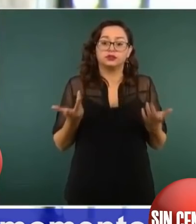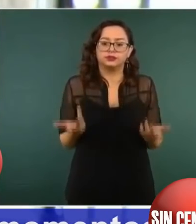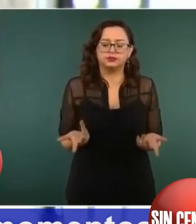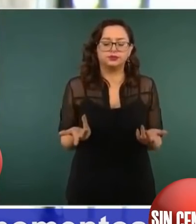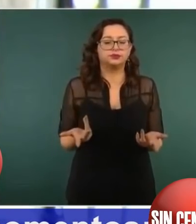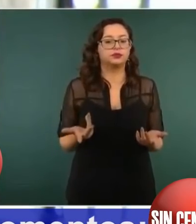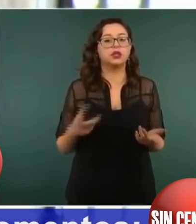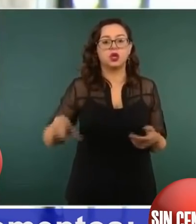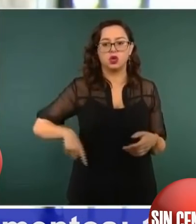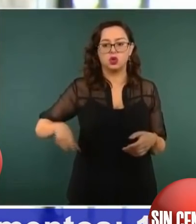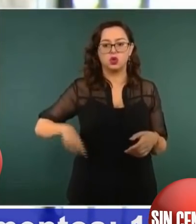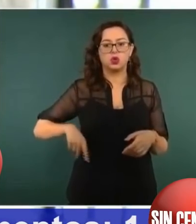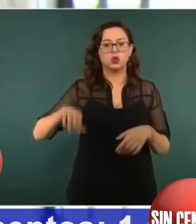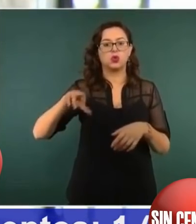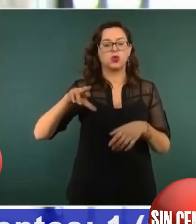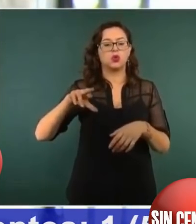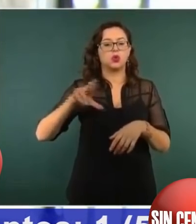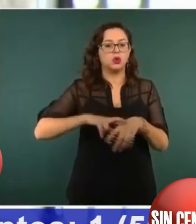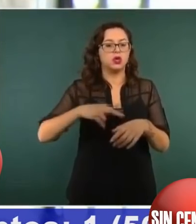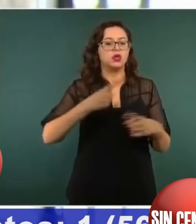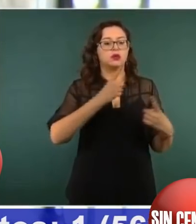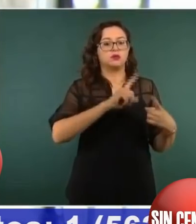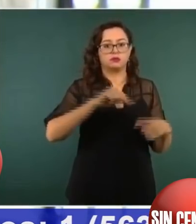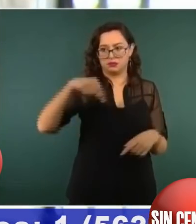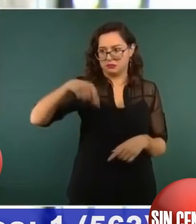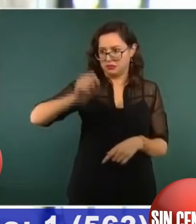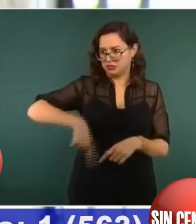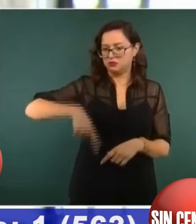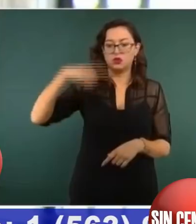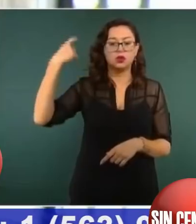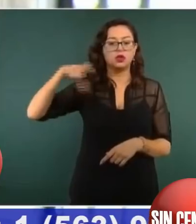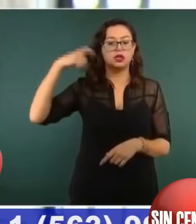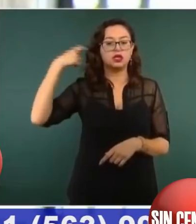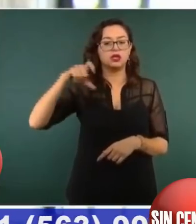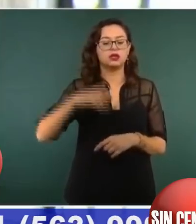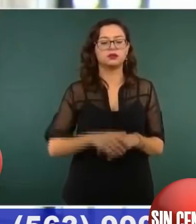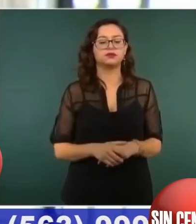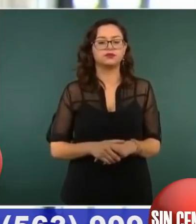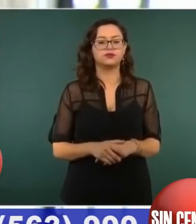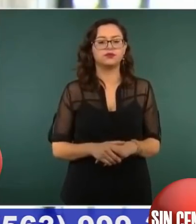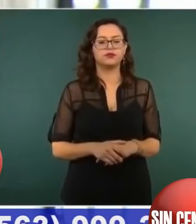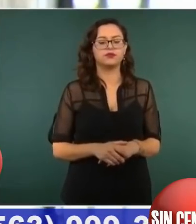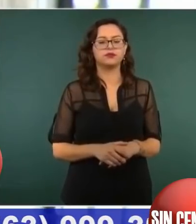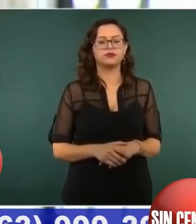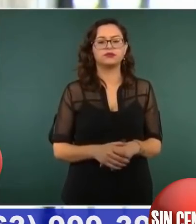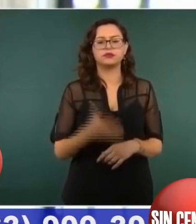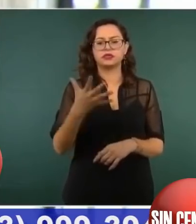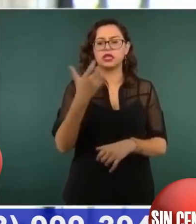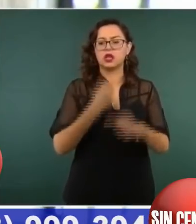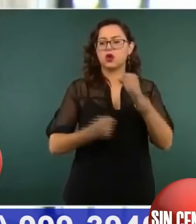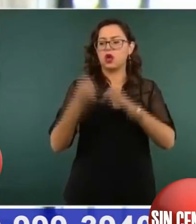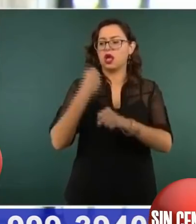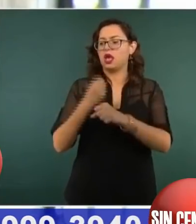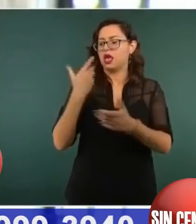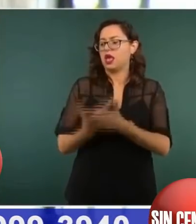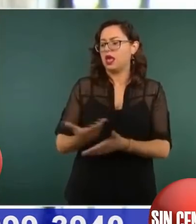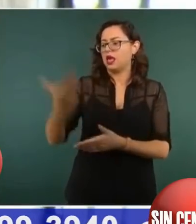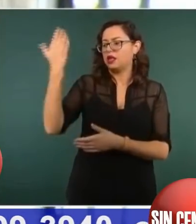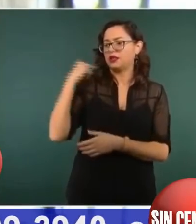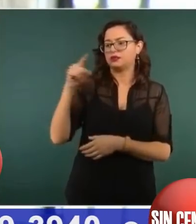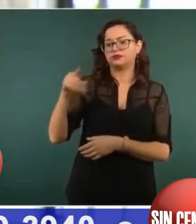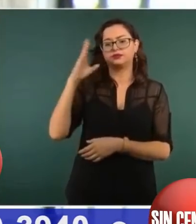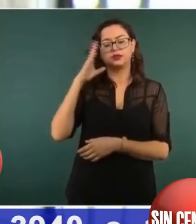muchas gubernaturas, entre ellas la de Querétaro. Hace 5 años vimos lo del señor Kors, aquella famosa llamada del